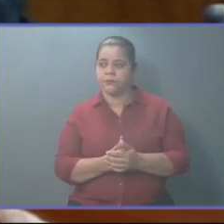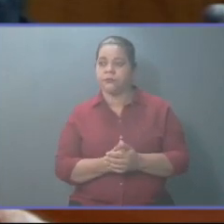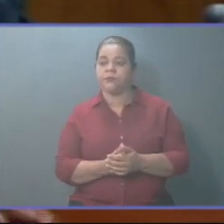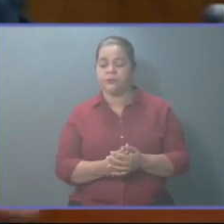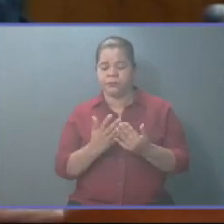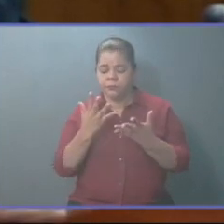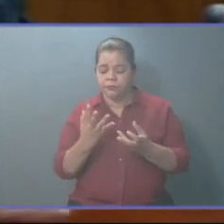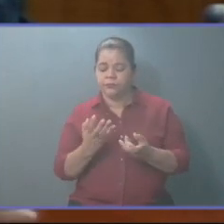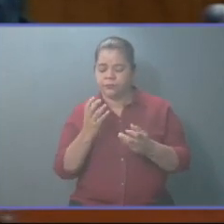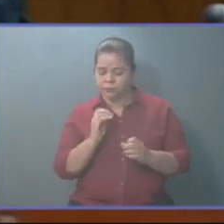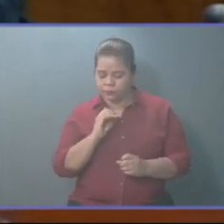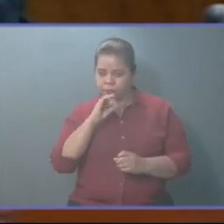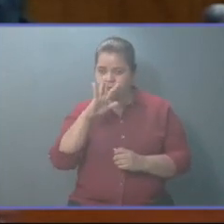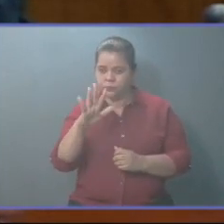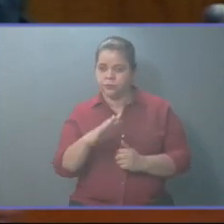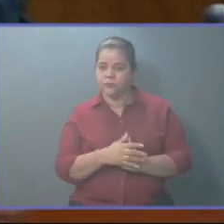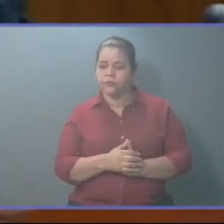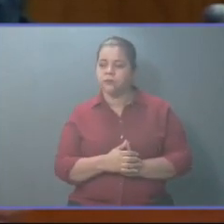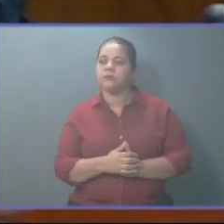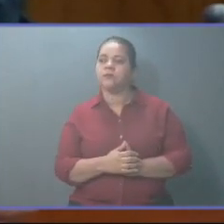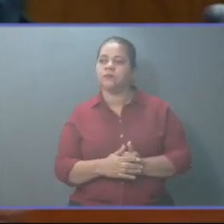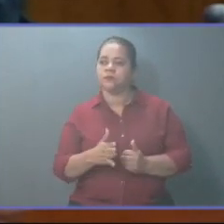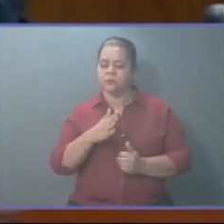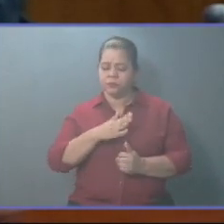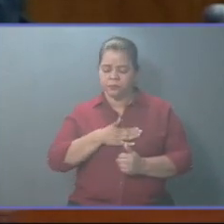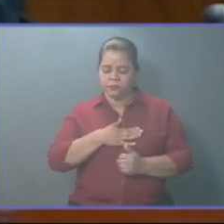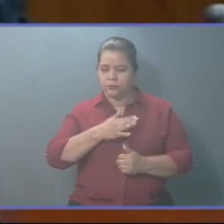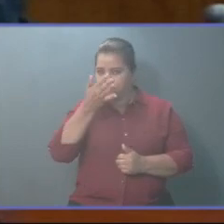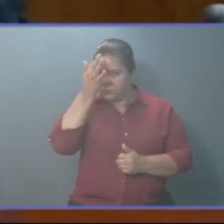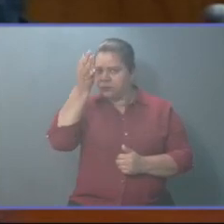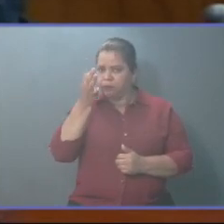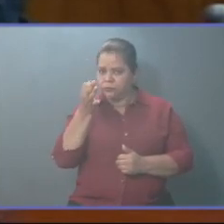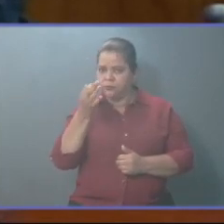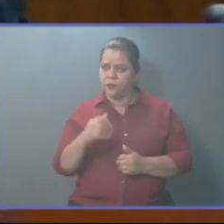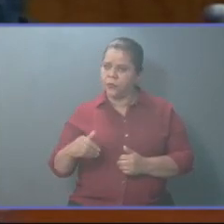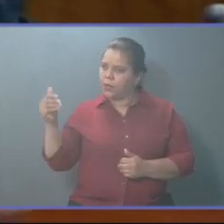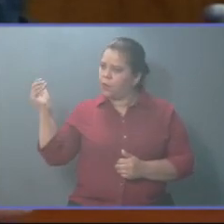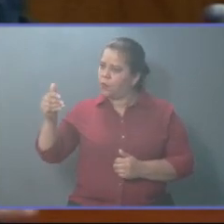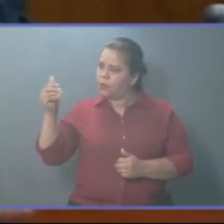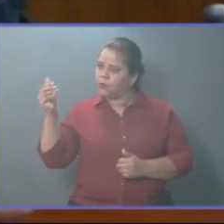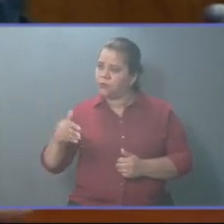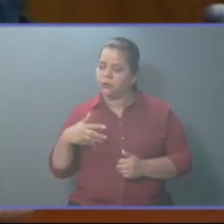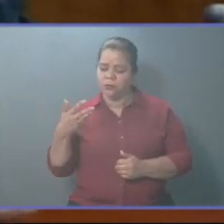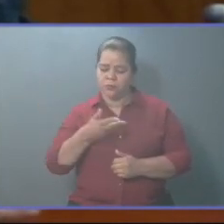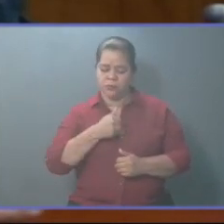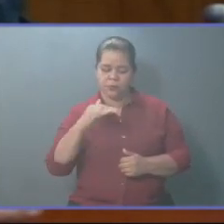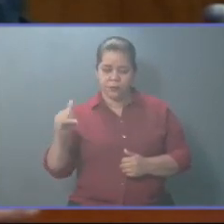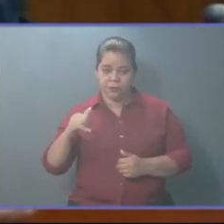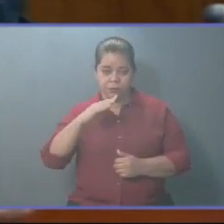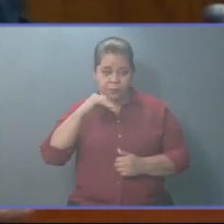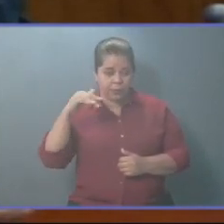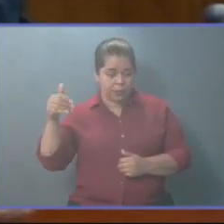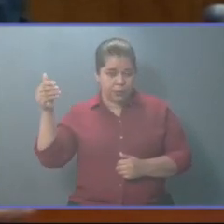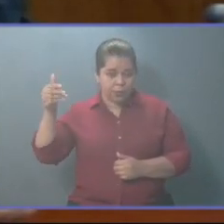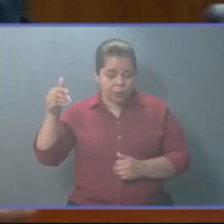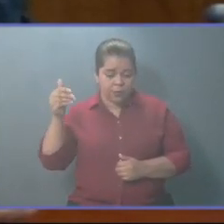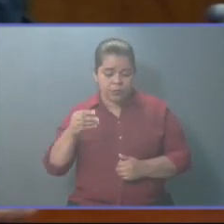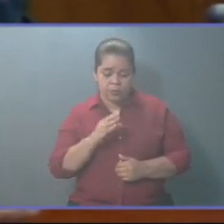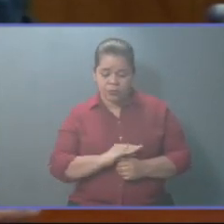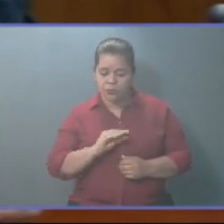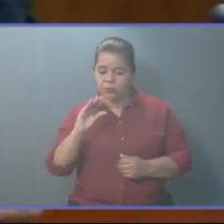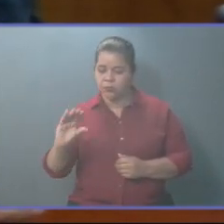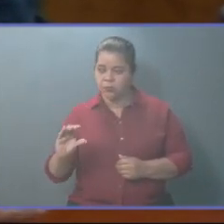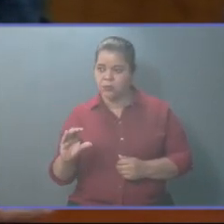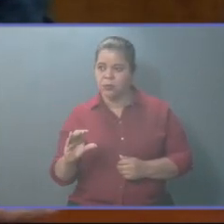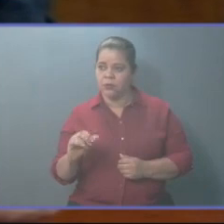para manifestar que yo soy un fiel creyente en la educación. El país que invierte en educación es el país